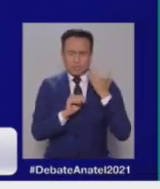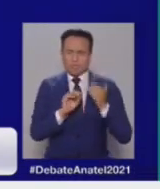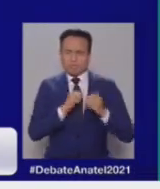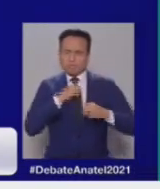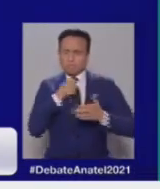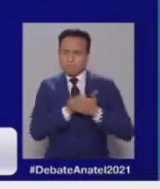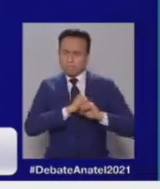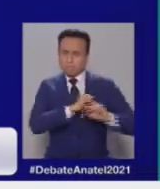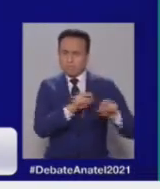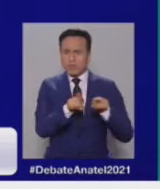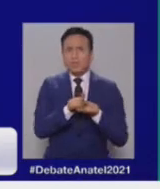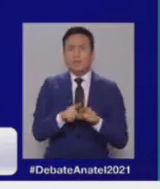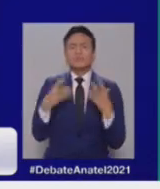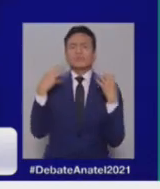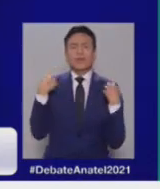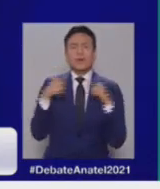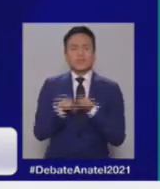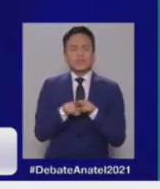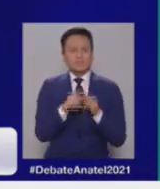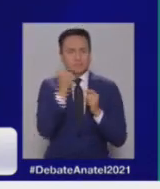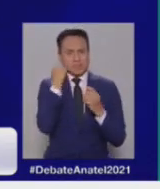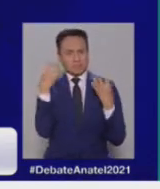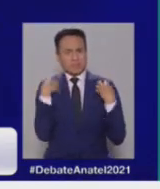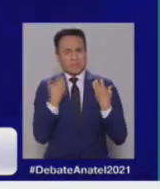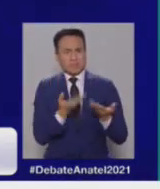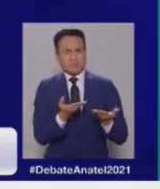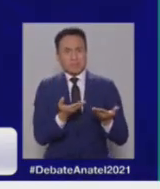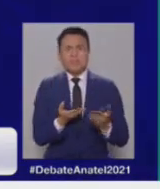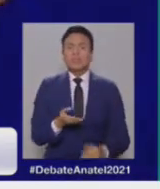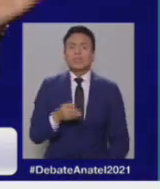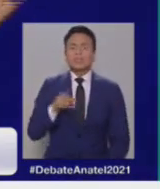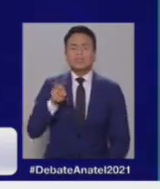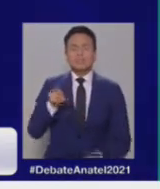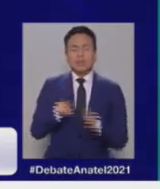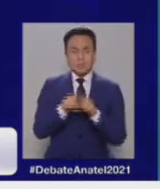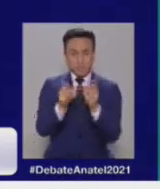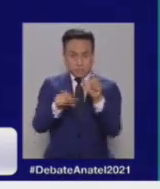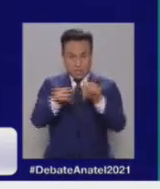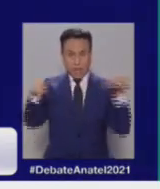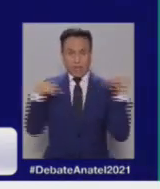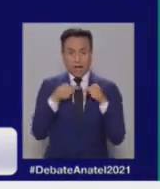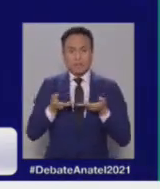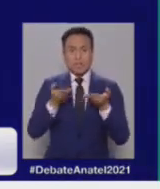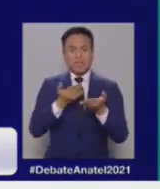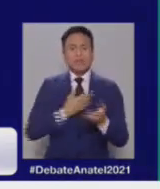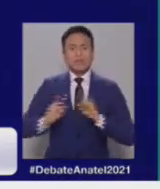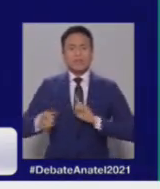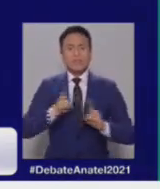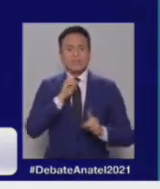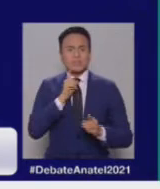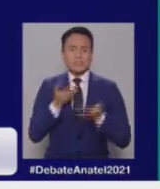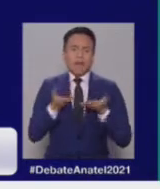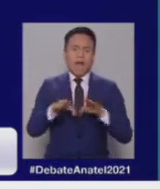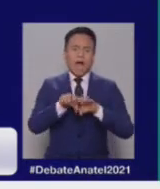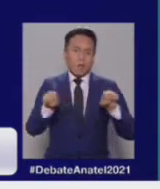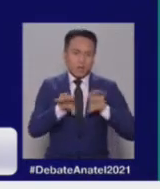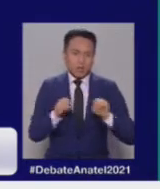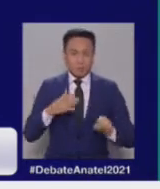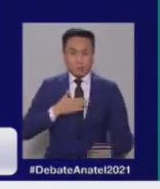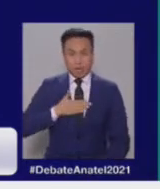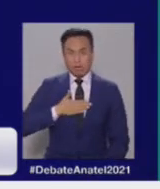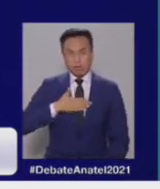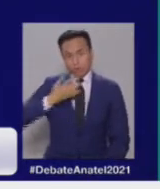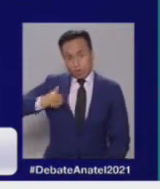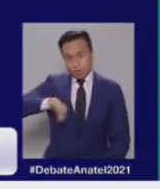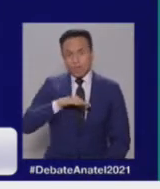descender al fútbol de la Primera B. Se jugó el partido simultáneo al debate. Muchas personas estuvieron observando